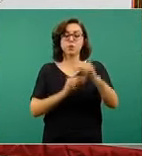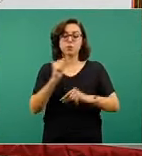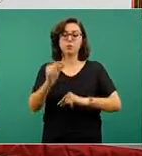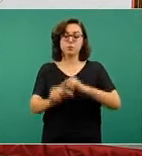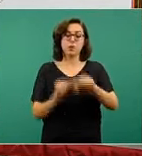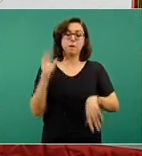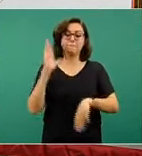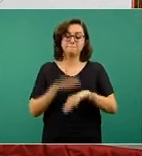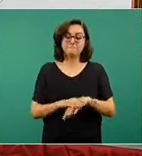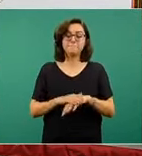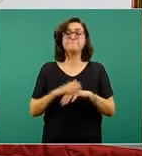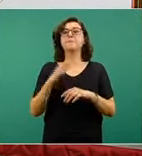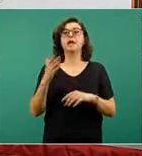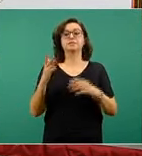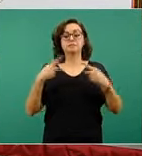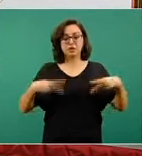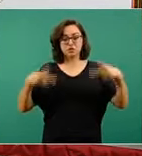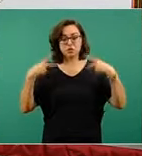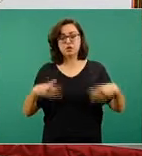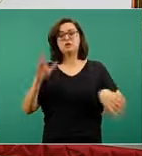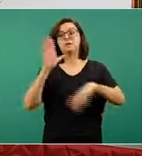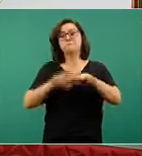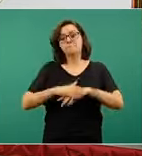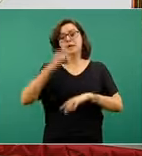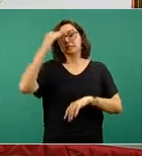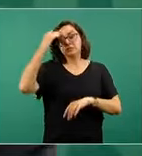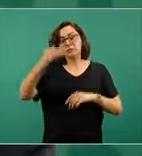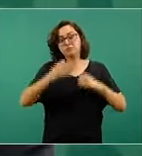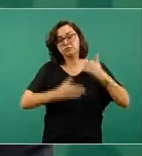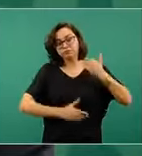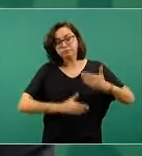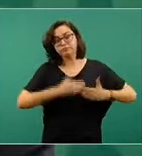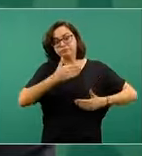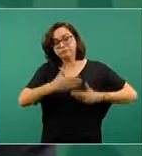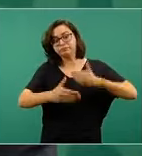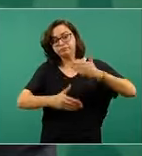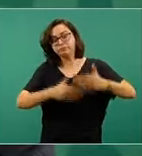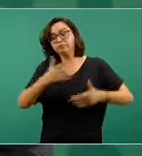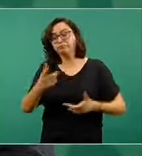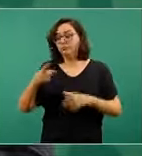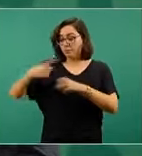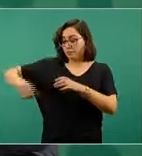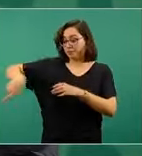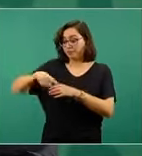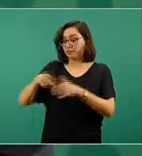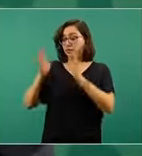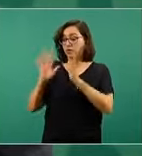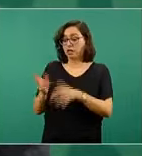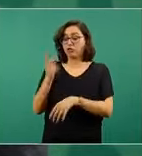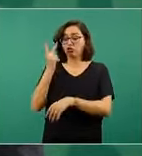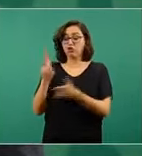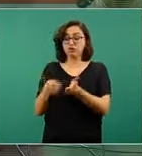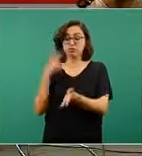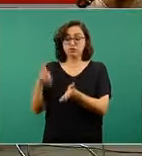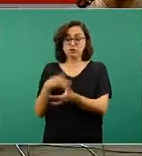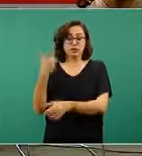la vacunación en el mundo y que los grupos de personas que hayan recibido las 2 dosis sigan creciendo y puedan